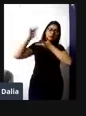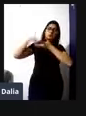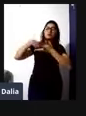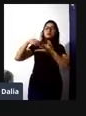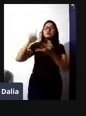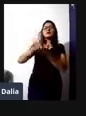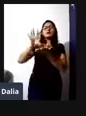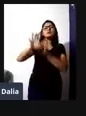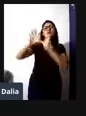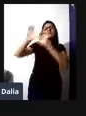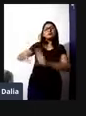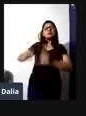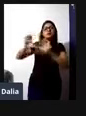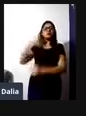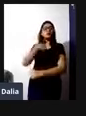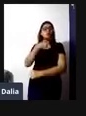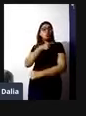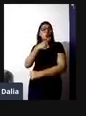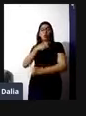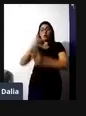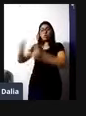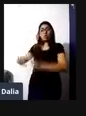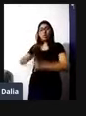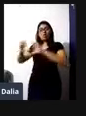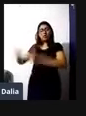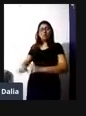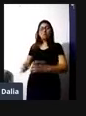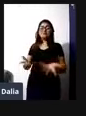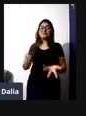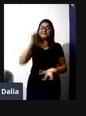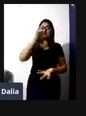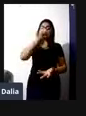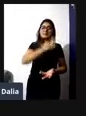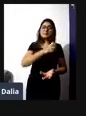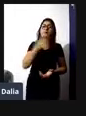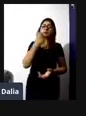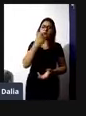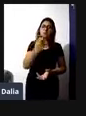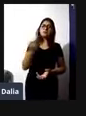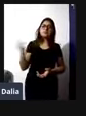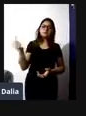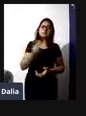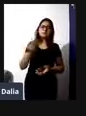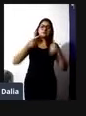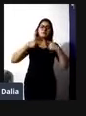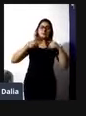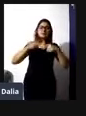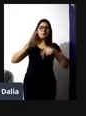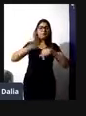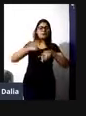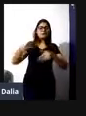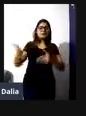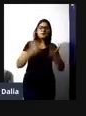sola persona. Por eso es importante que vayamos involucrando a más integrantes de la familia,